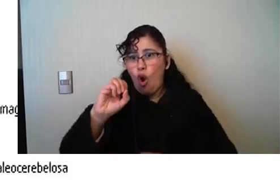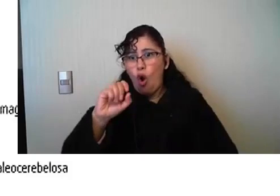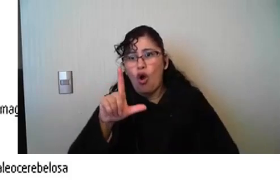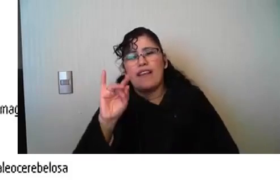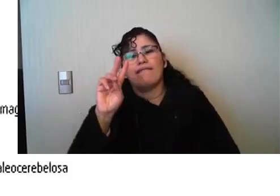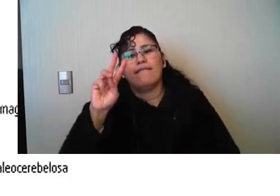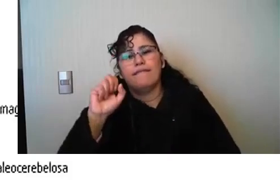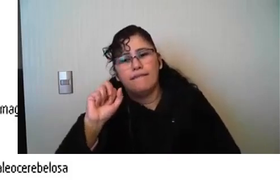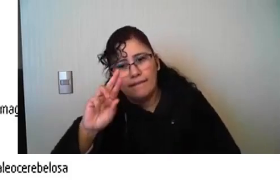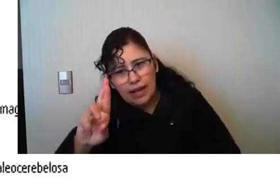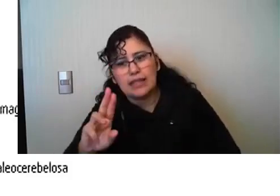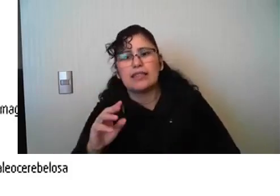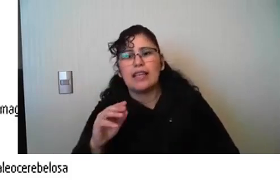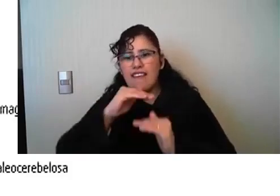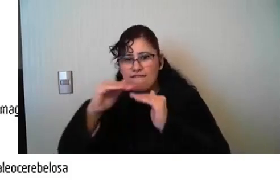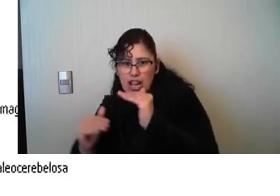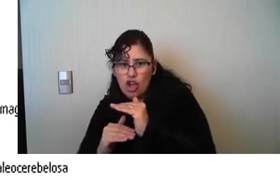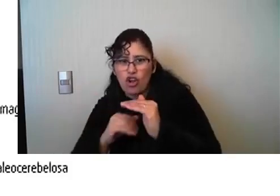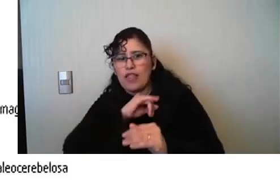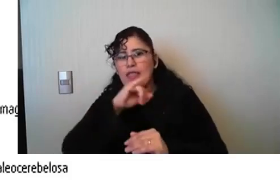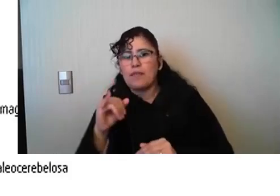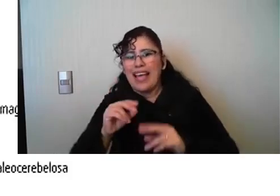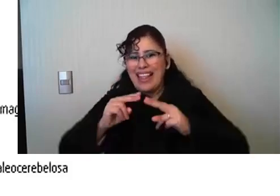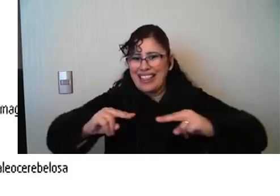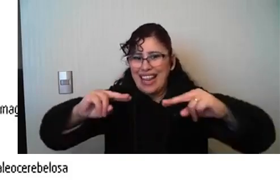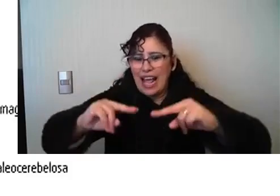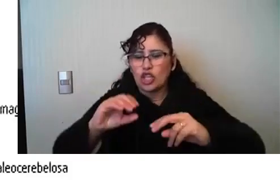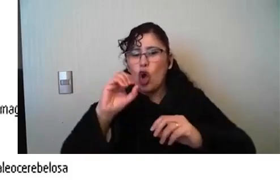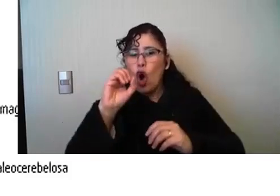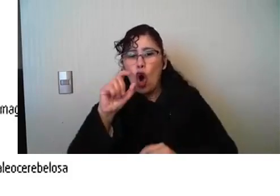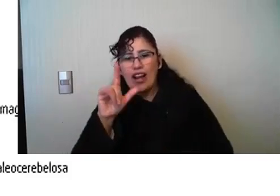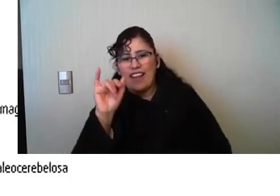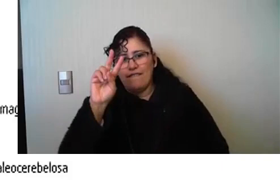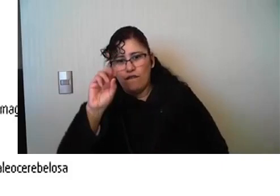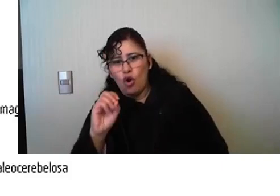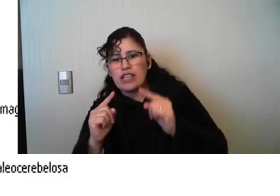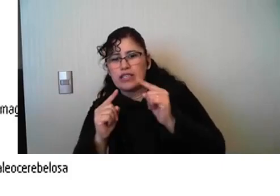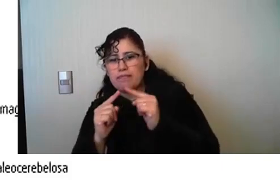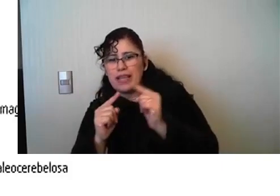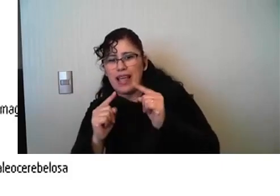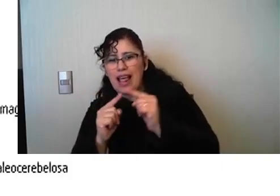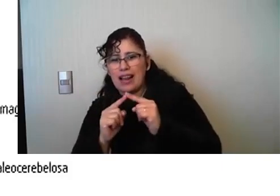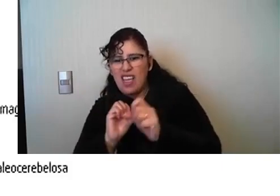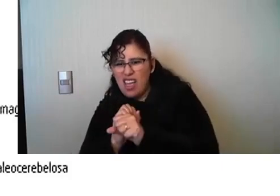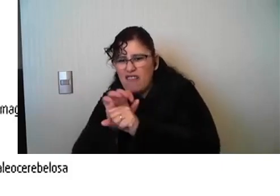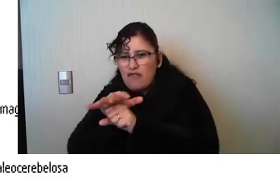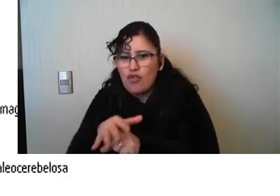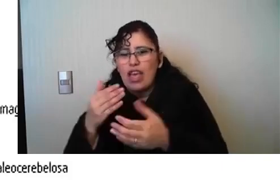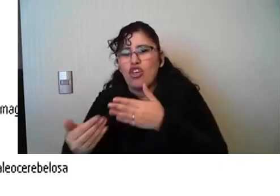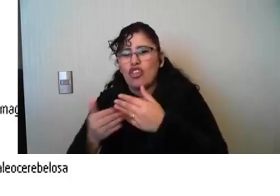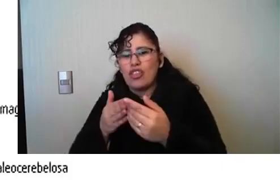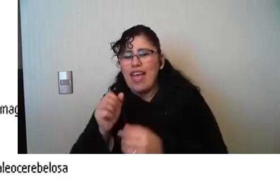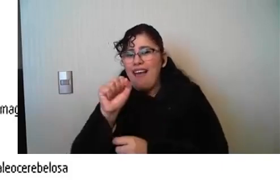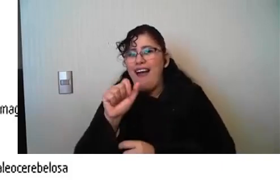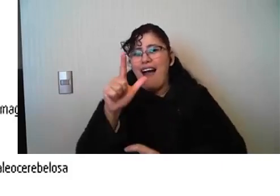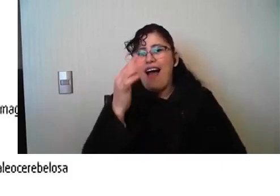genera el tracto olivoespinal, que es un tracto que va a influir sobre las alfa-motoneuronas. Ahora,